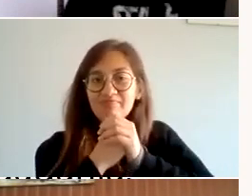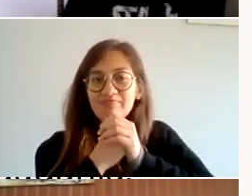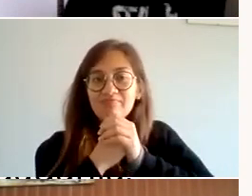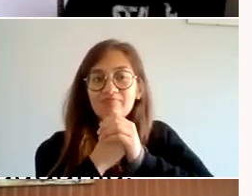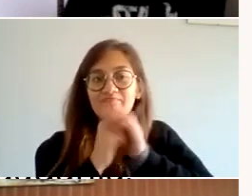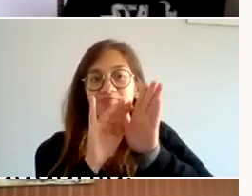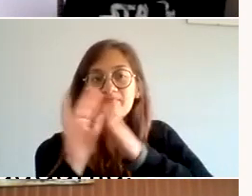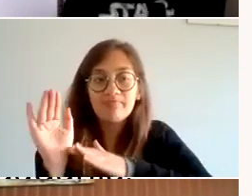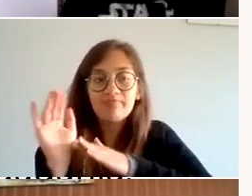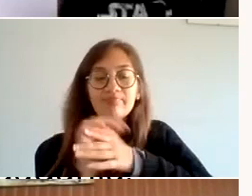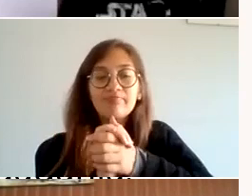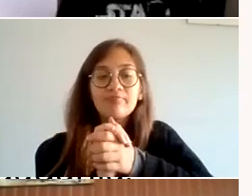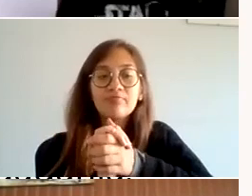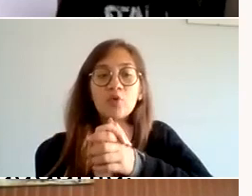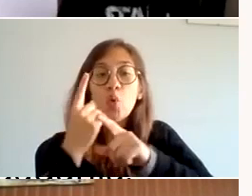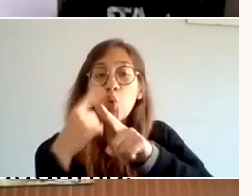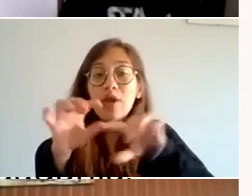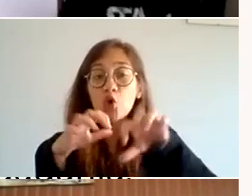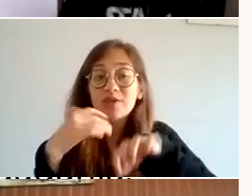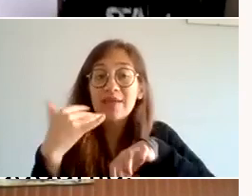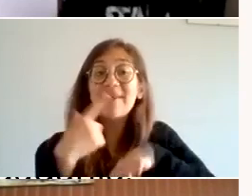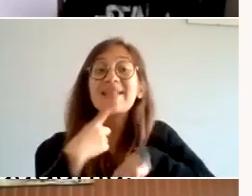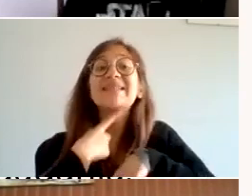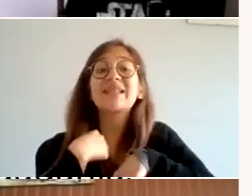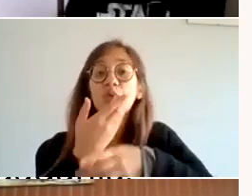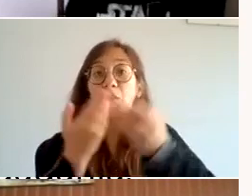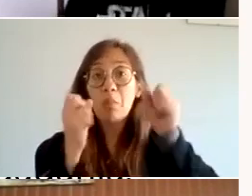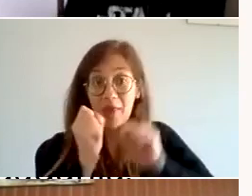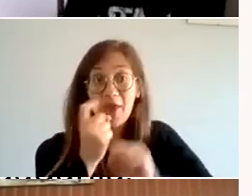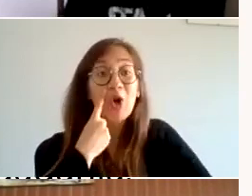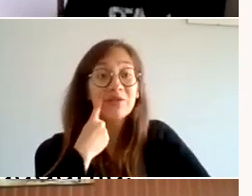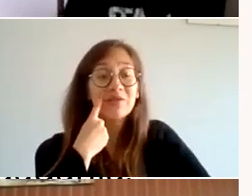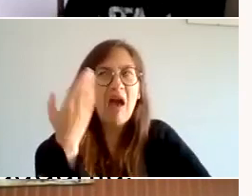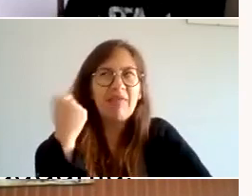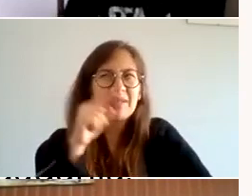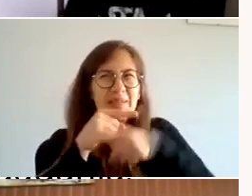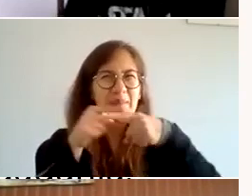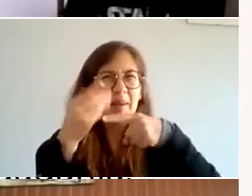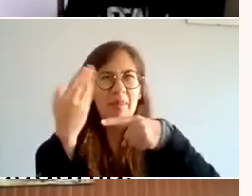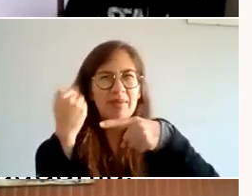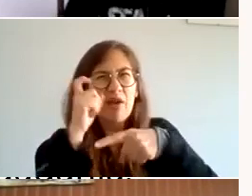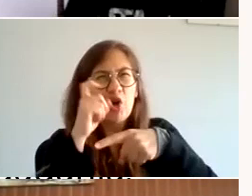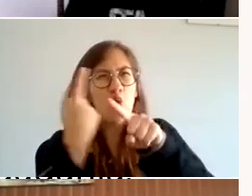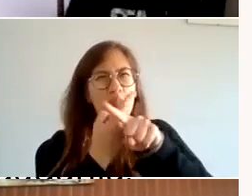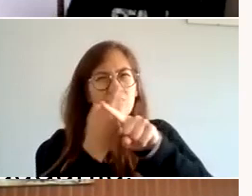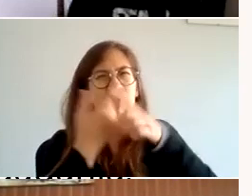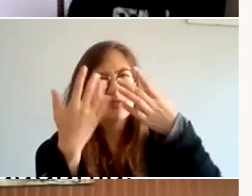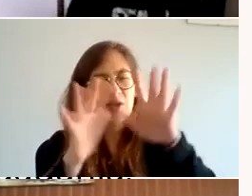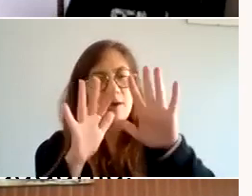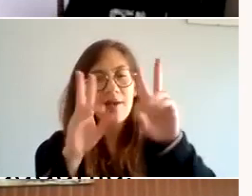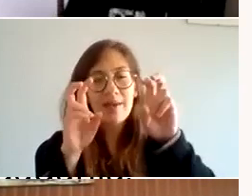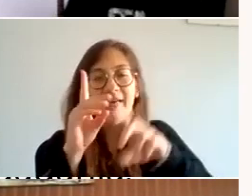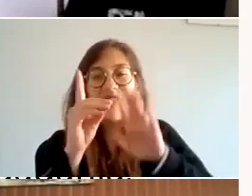Y otra cosa que también puede ser interesante para usted, y creo que lo conversábamos la semana pasada, sobre todo con el tema de Data